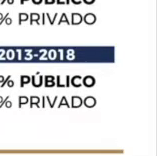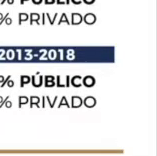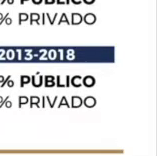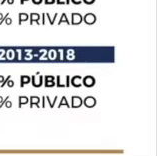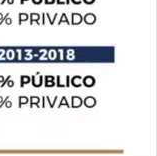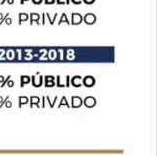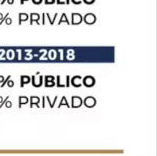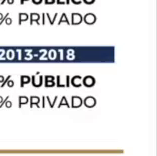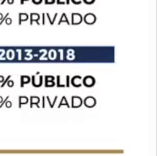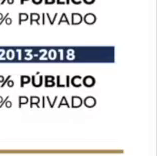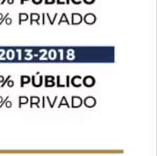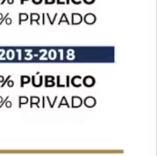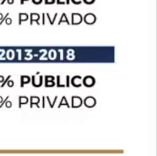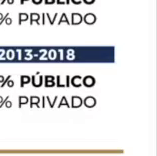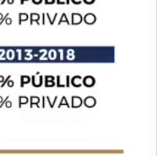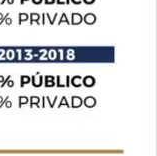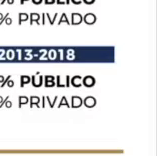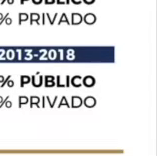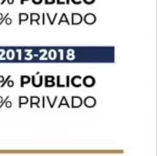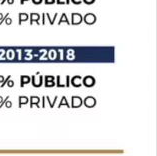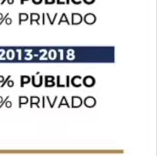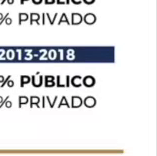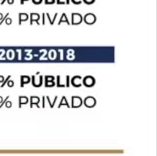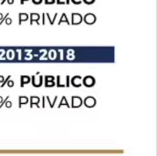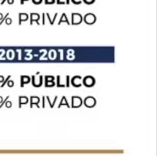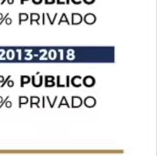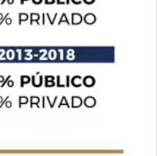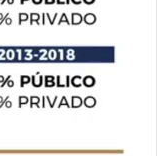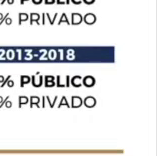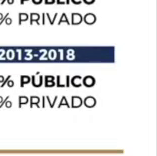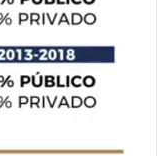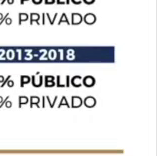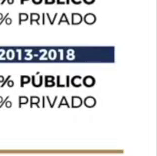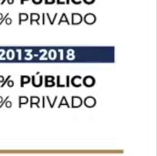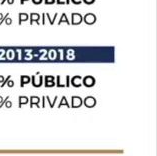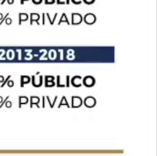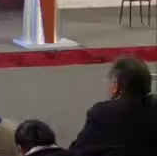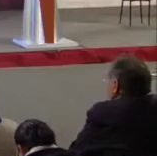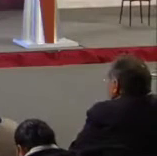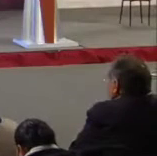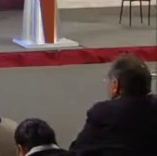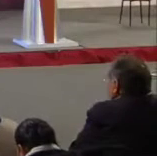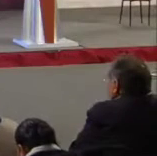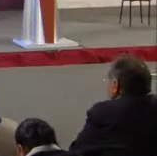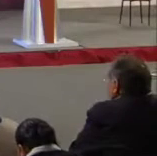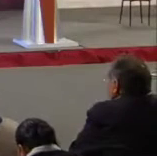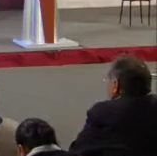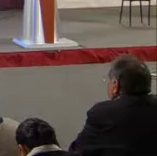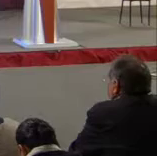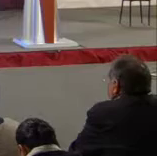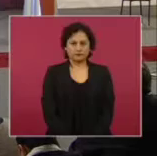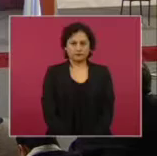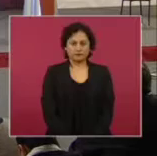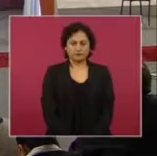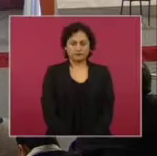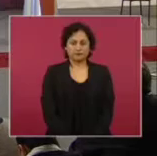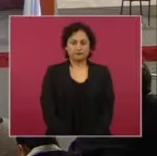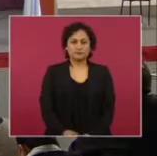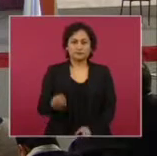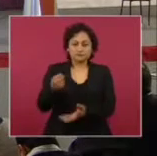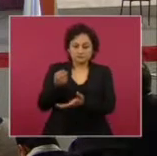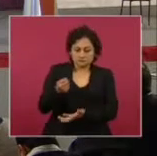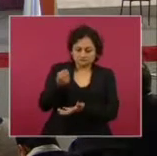becas a jóvenes con doctorado para ir atendiendo otro de los grandes pasivos neoliberales, el rezago